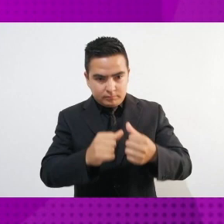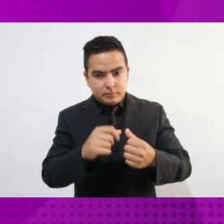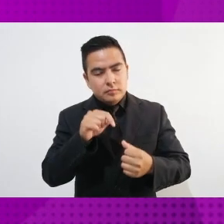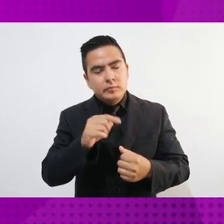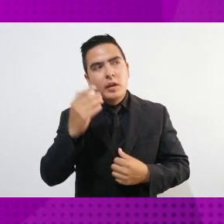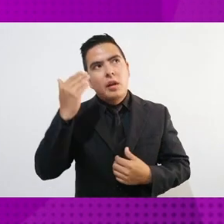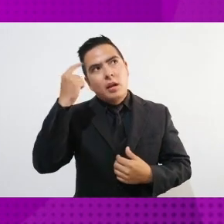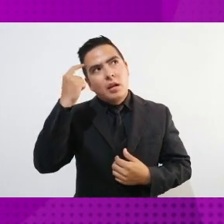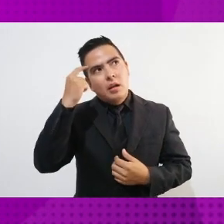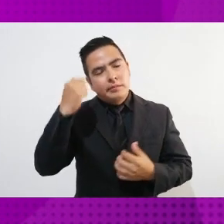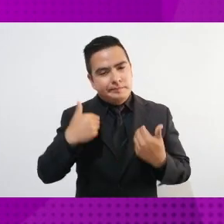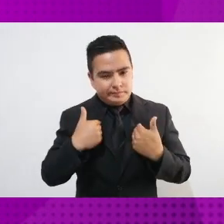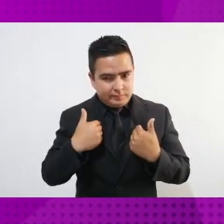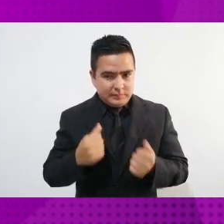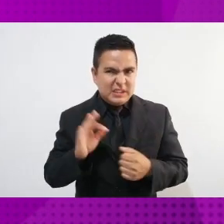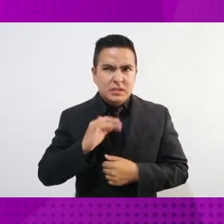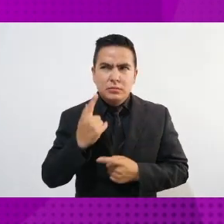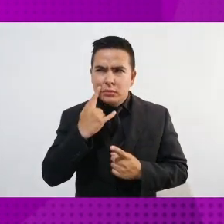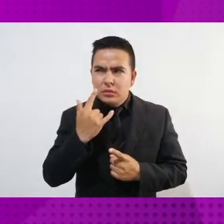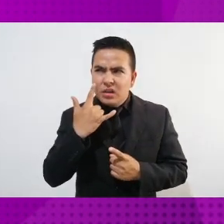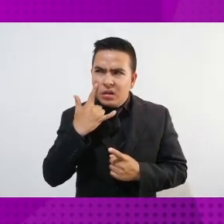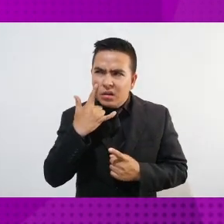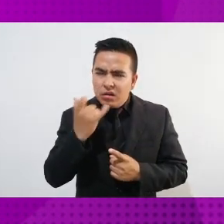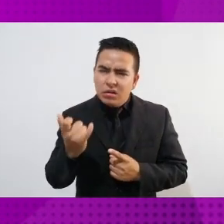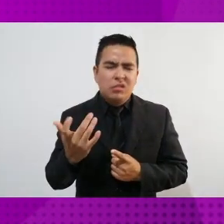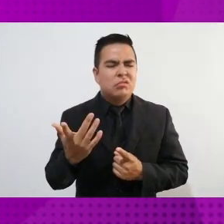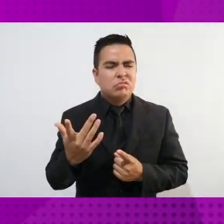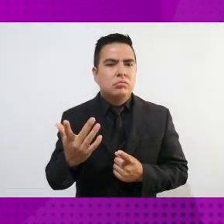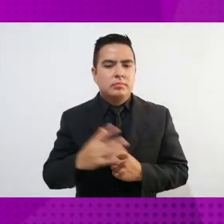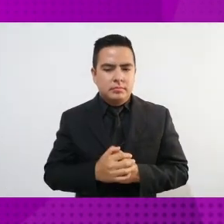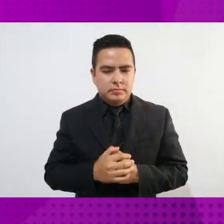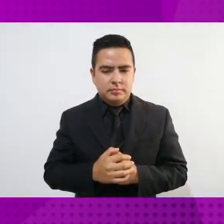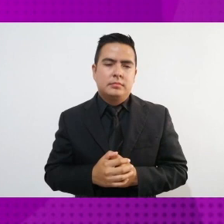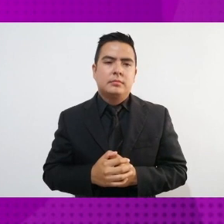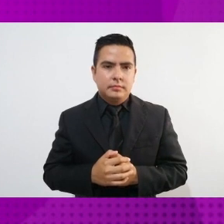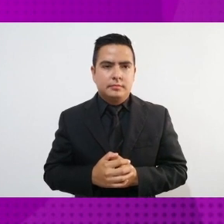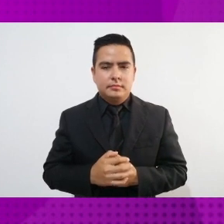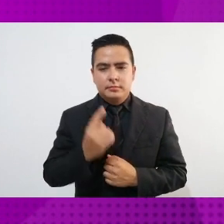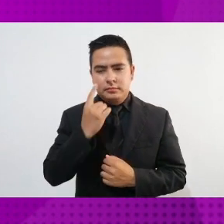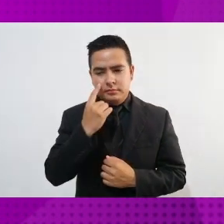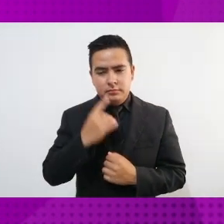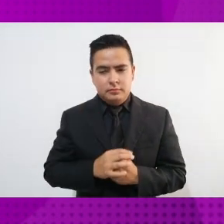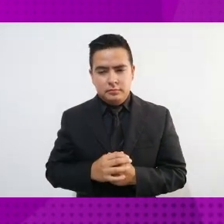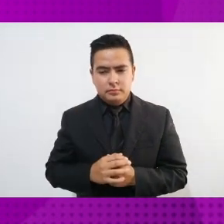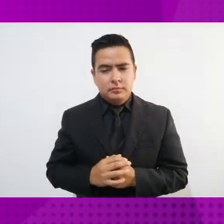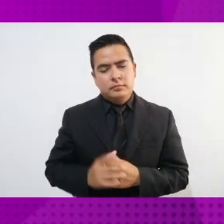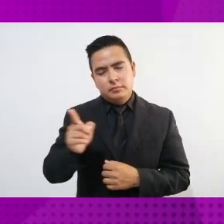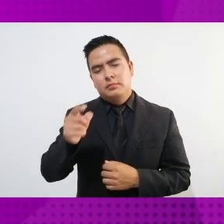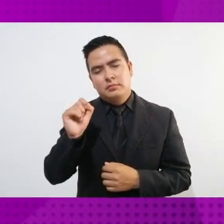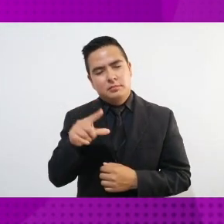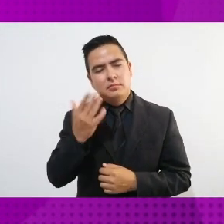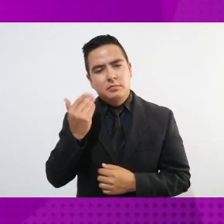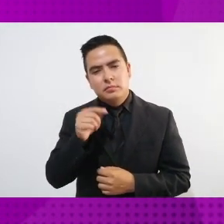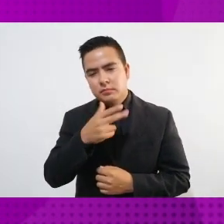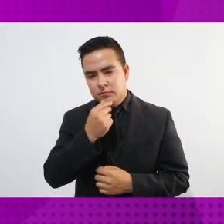pueda sonarles extraño. En realidad, Kelsen es un gran jurista y quizá uno de los más grandes del